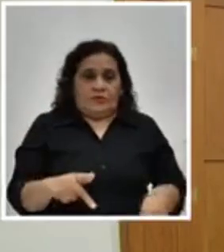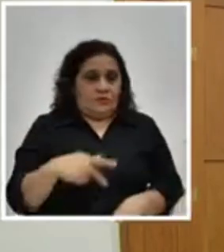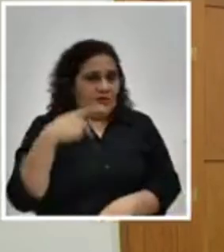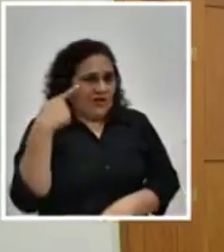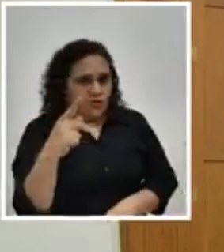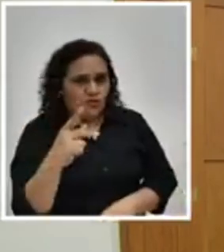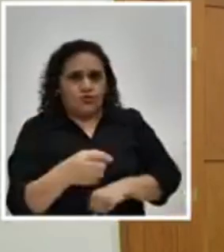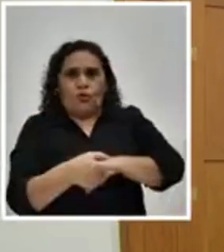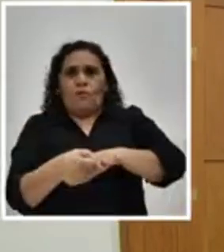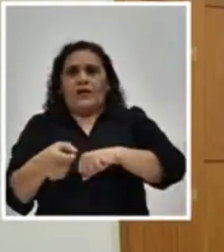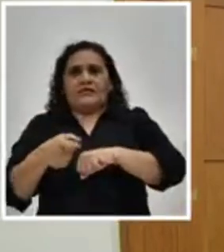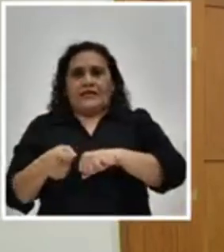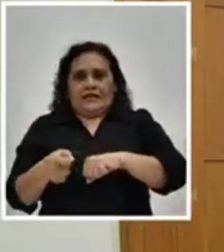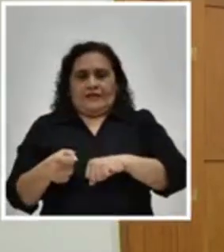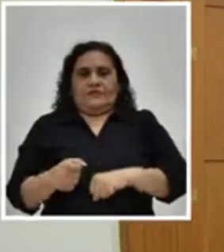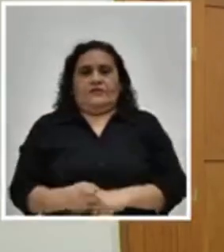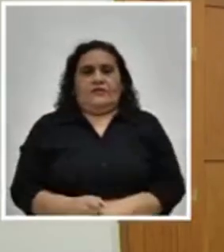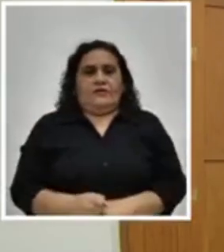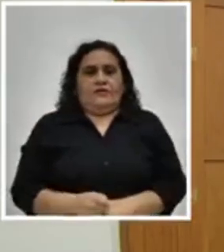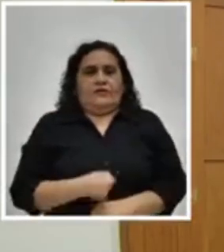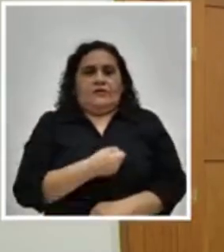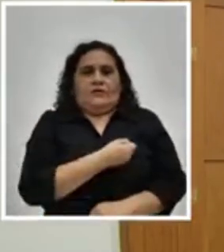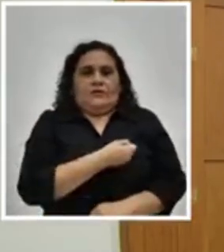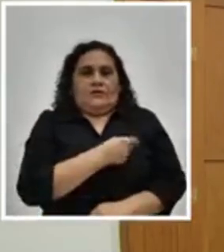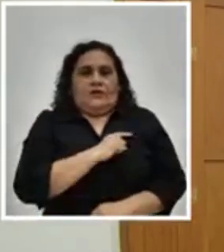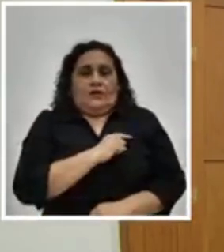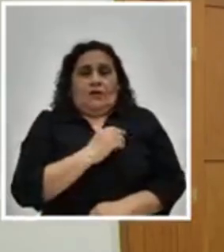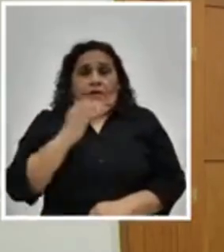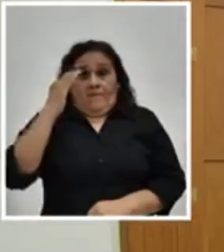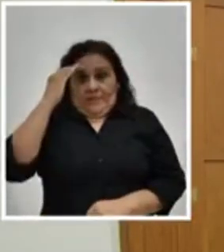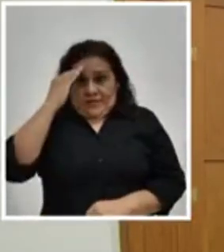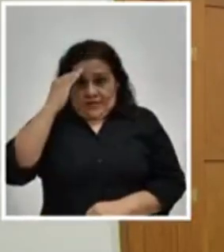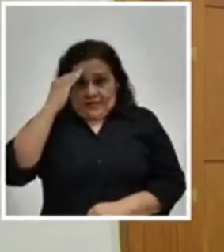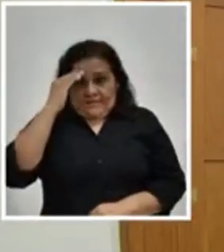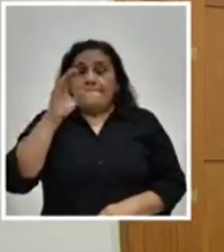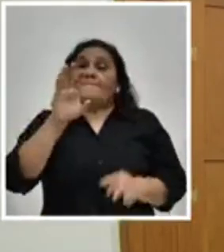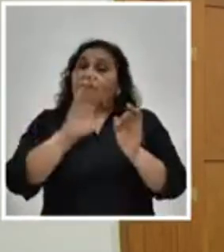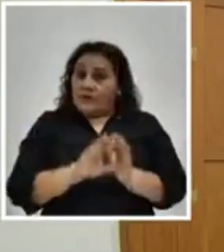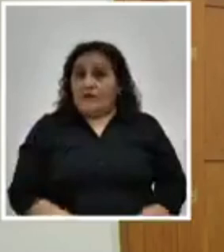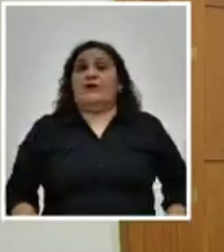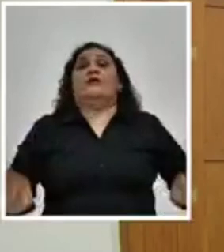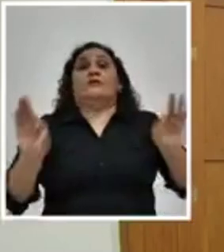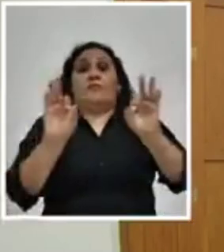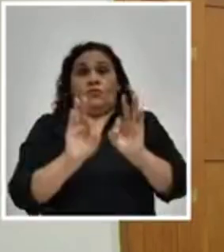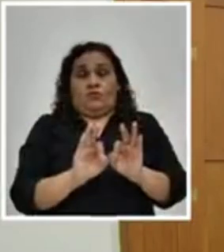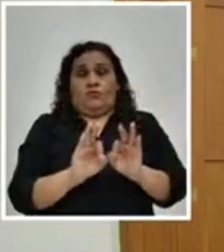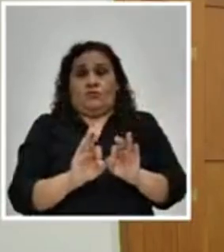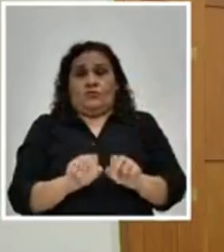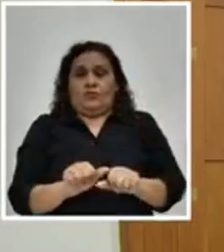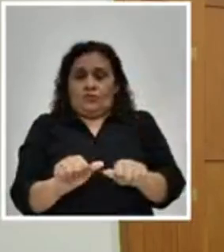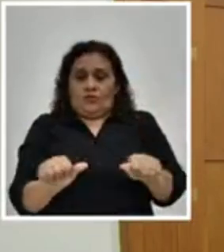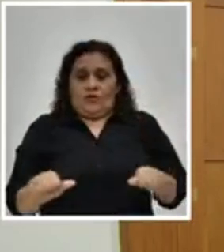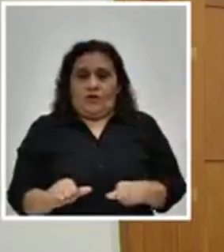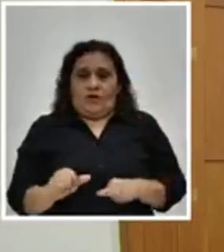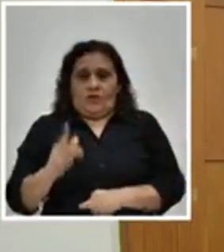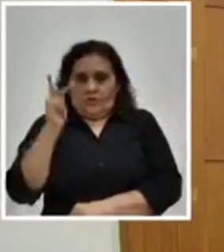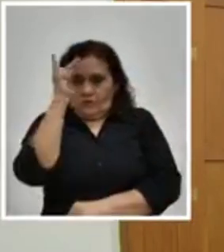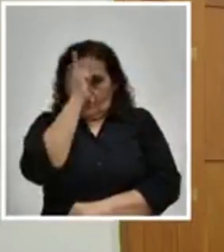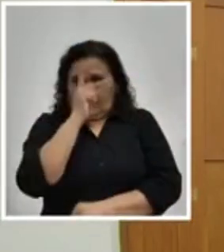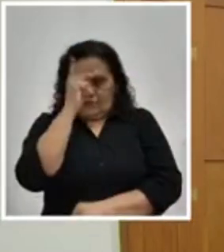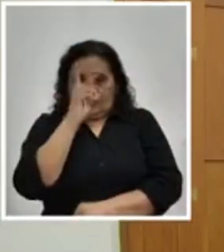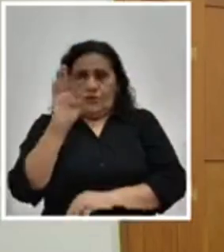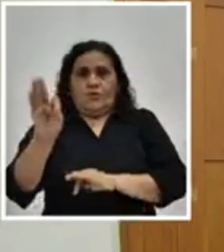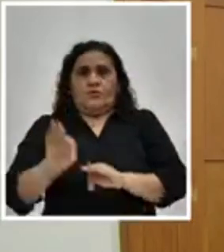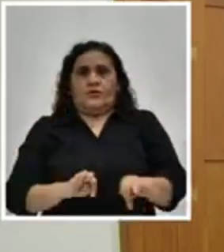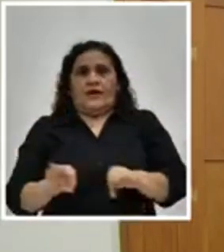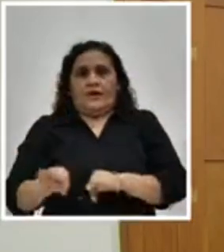comisarías. La salud mental es importante. Es por eso que el Departamento de Psicología trabaja día con